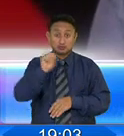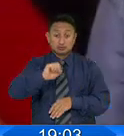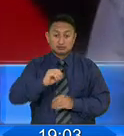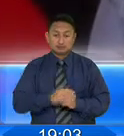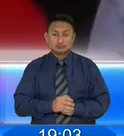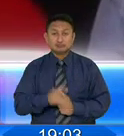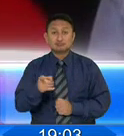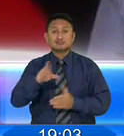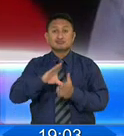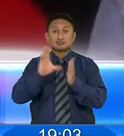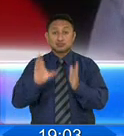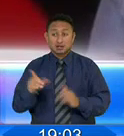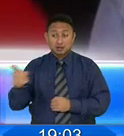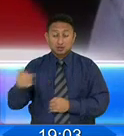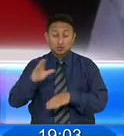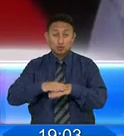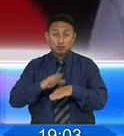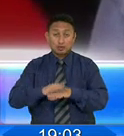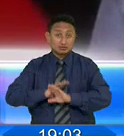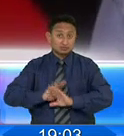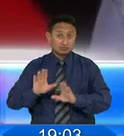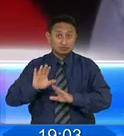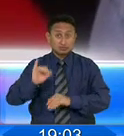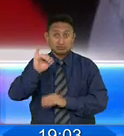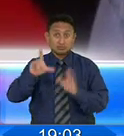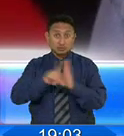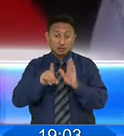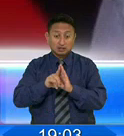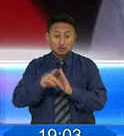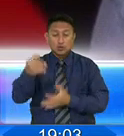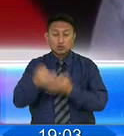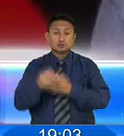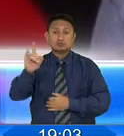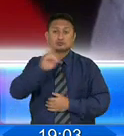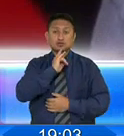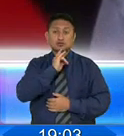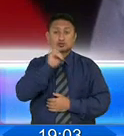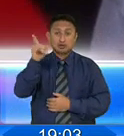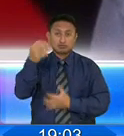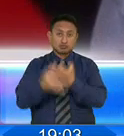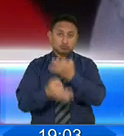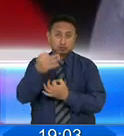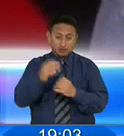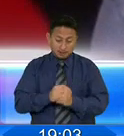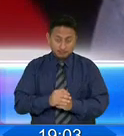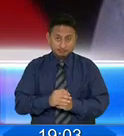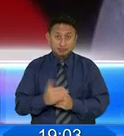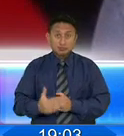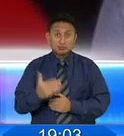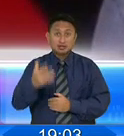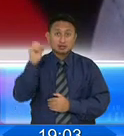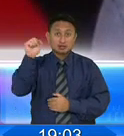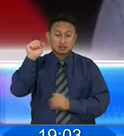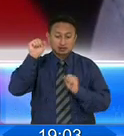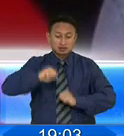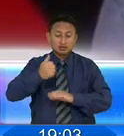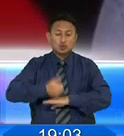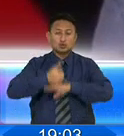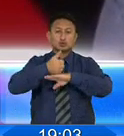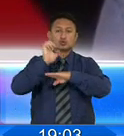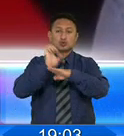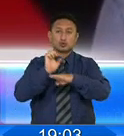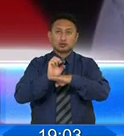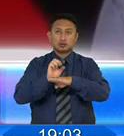Torre está involucrado en algún acto ilegal, la justicia de Estados Unidos lo juzgará, más allá del derecho y deber de las autoridades ecuatorianas de